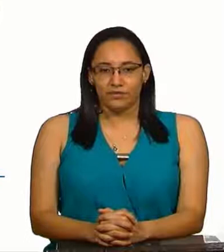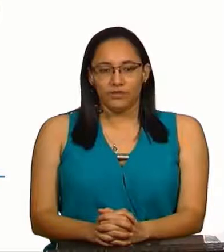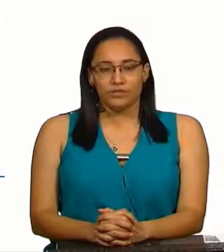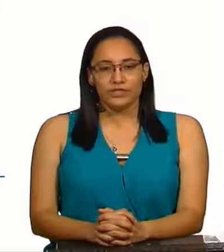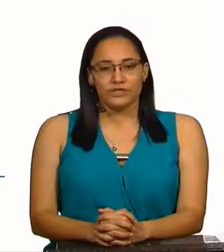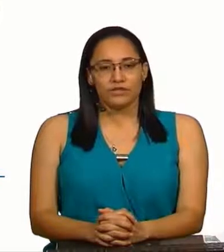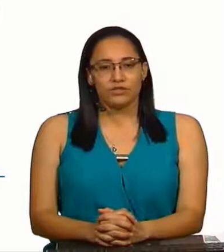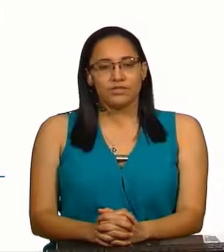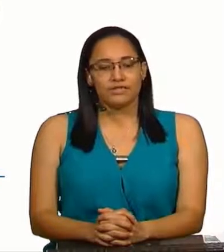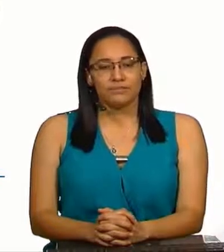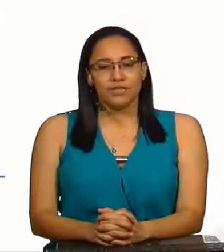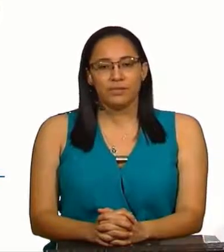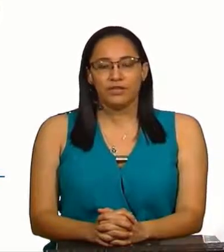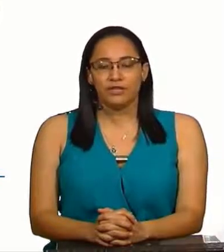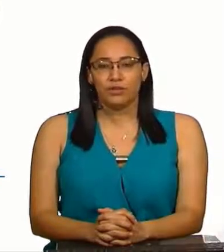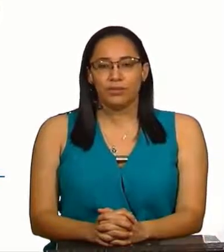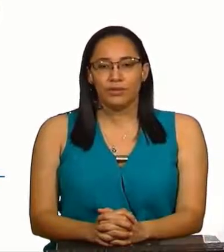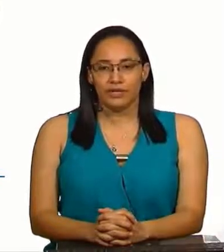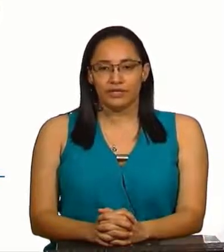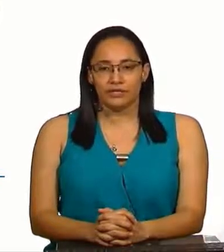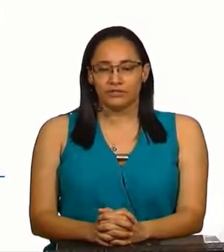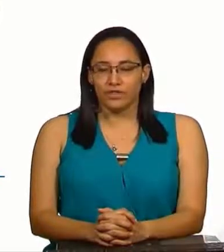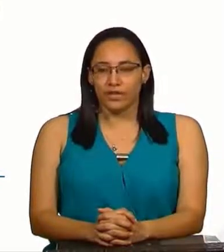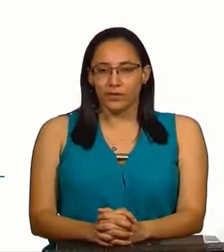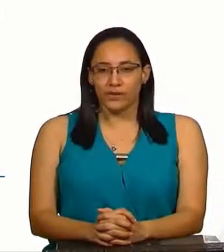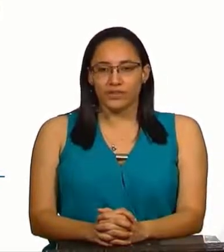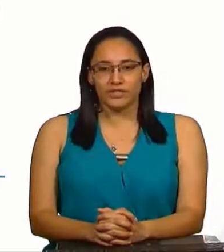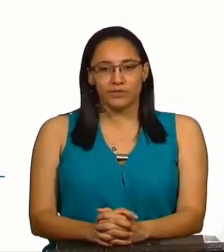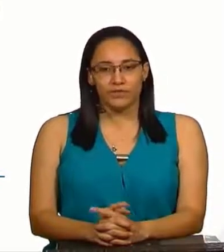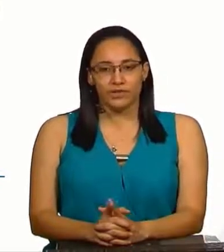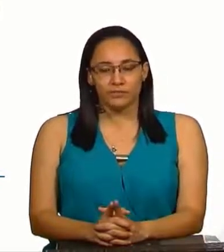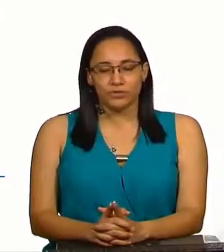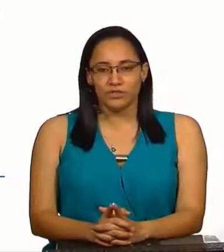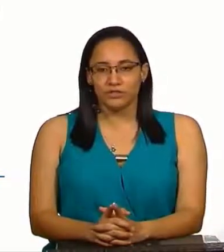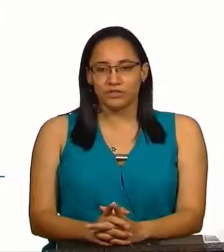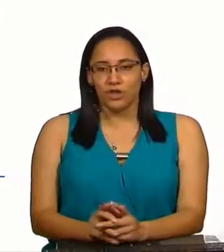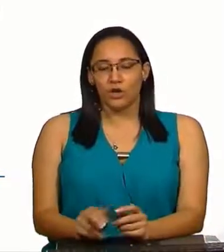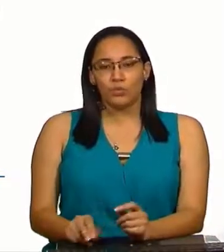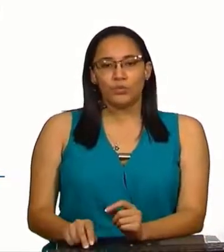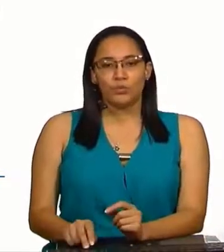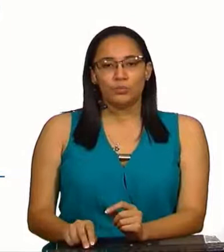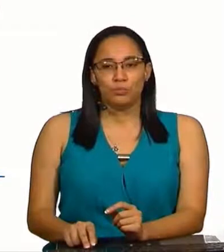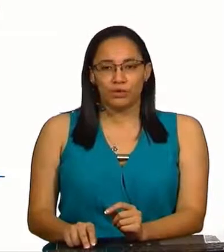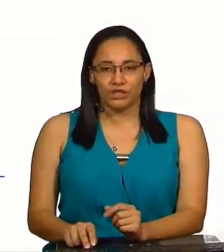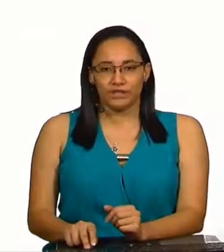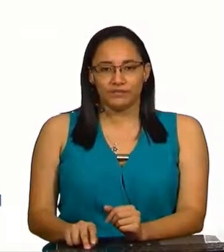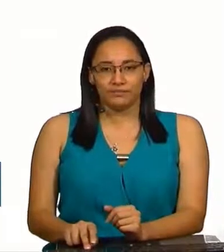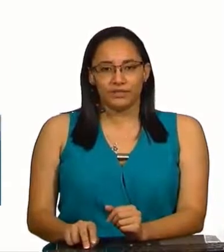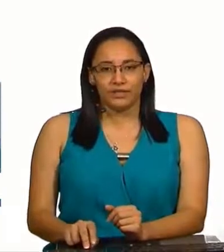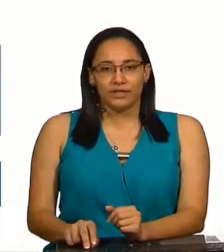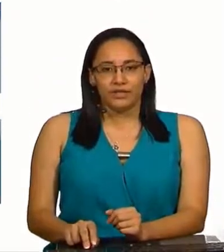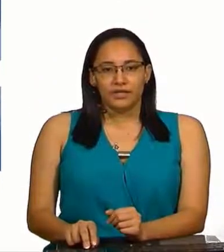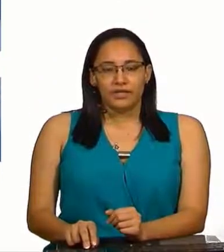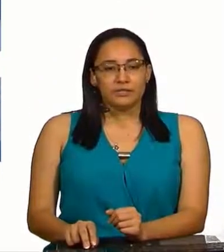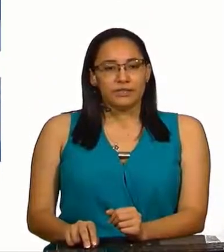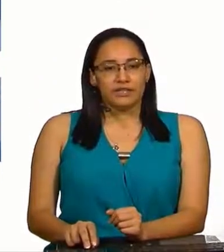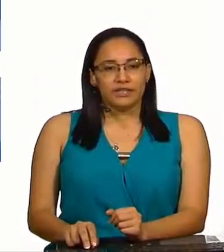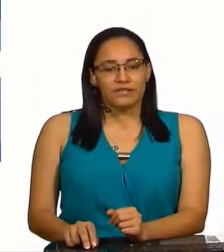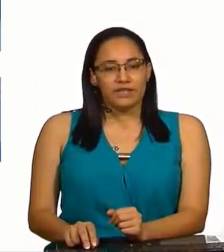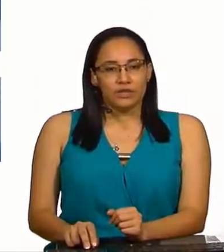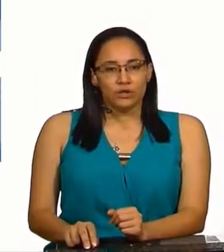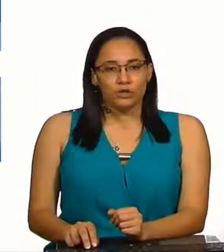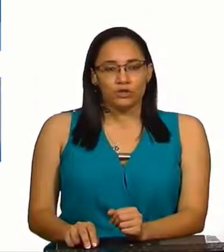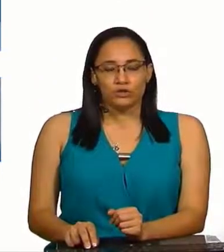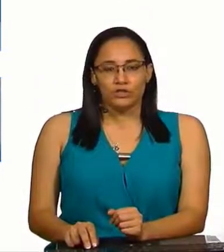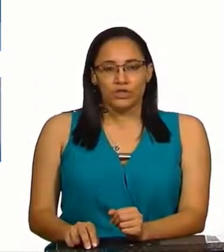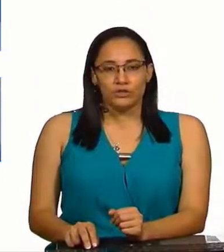can. Lunes 14 de septiembre del 2020. Si ustedes recuerdan, ya lo habíamos visto como un modal.